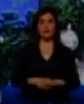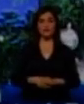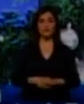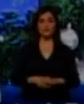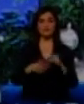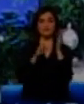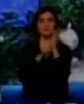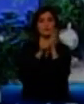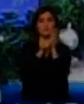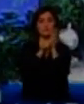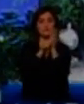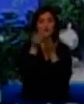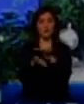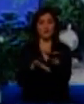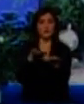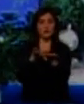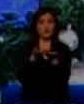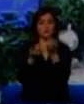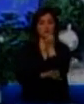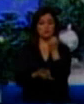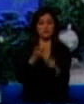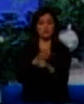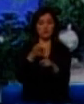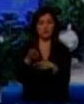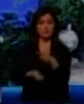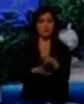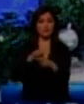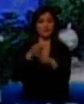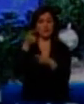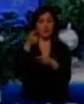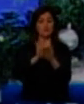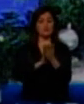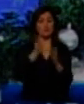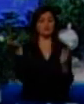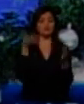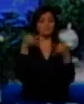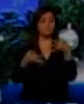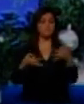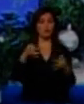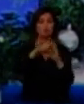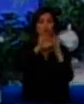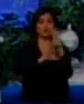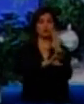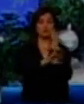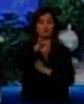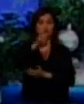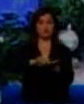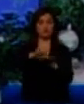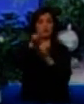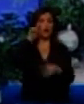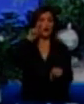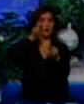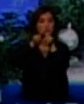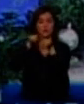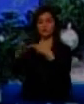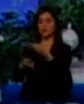El ministro de Comercio Exterior confirmó que la Corte Constitucional falló a favor de la ratificación del acuerdo comercial multipartes con la Unión